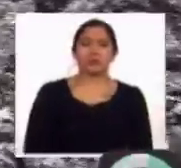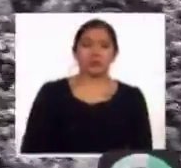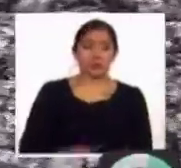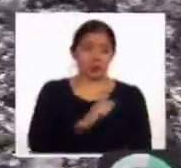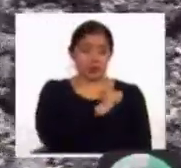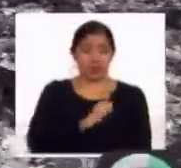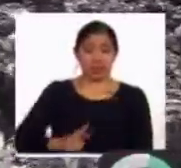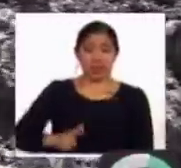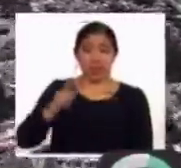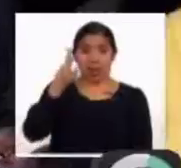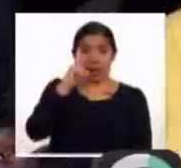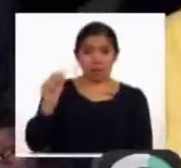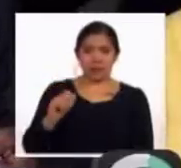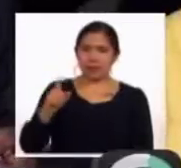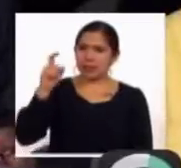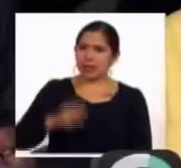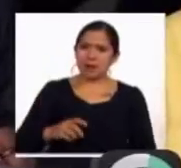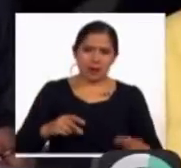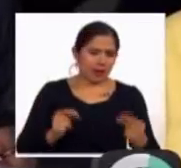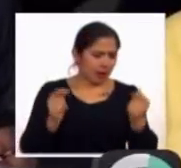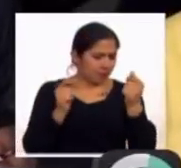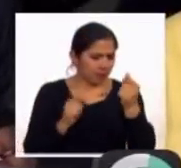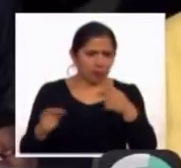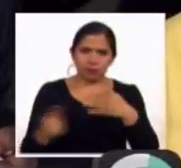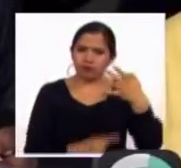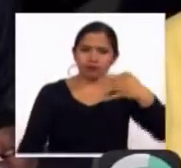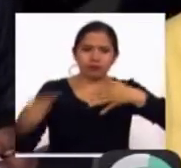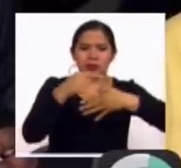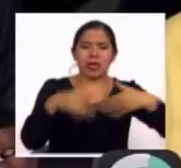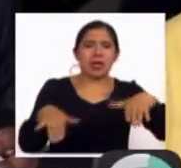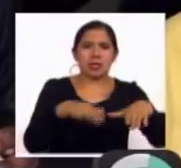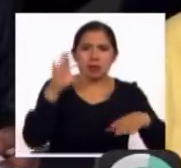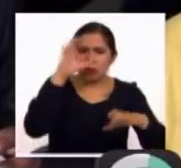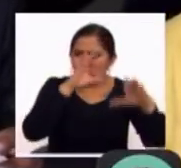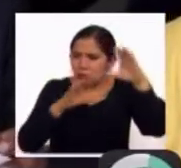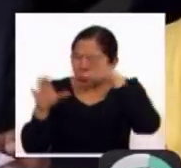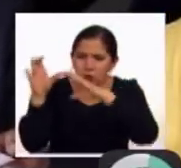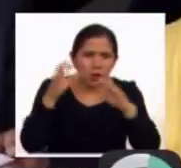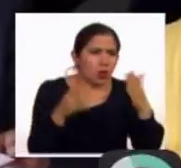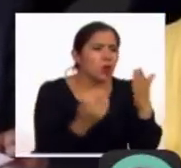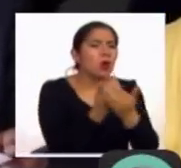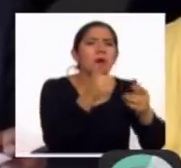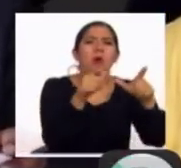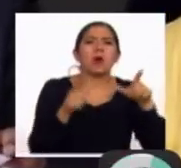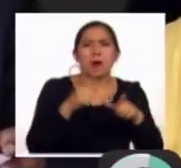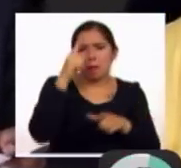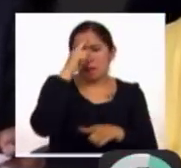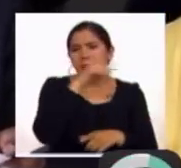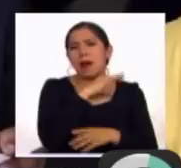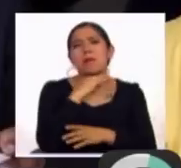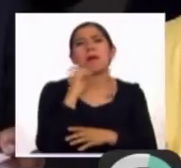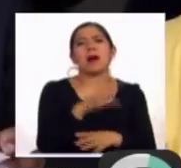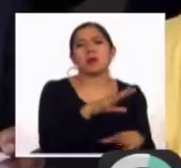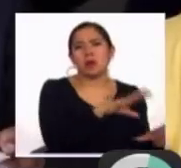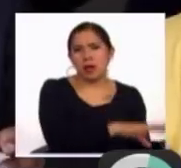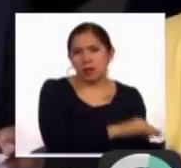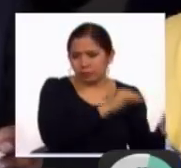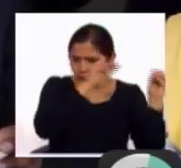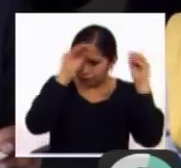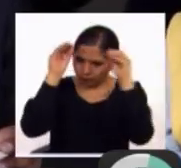manera prioritaria gestiones para la identificación de un nuevo sitio de disposición final de los residuos sólidos de la ciudad de La